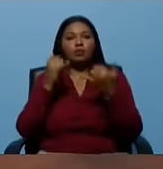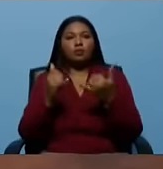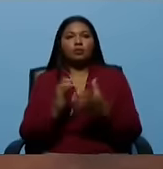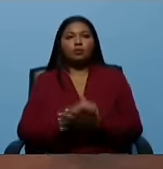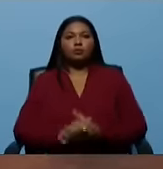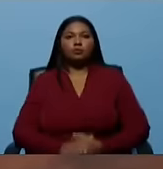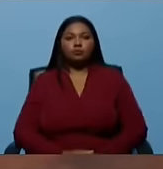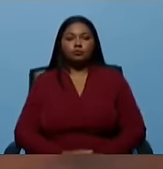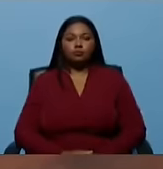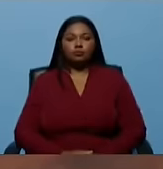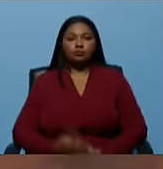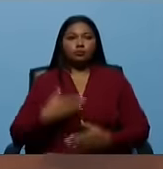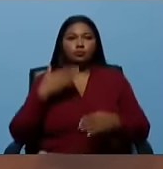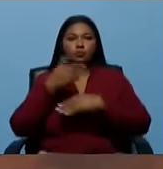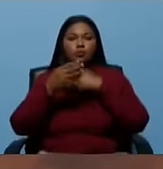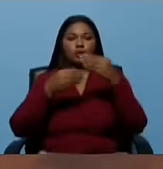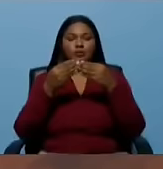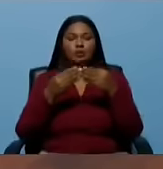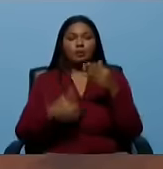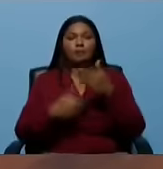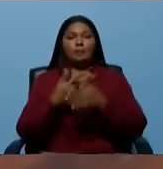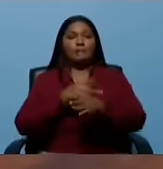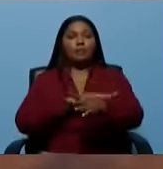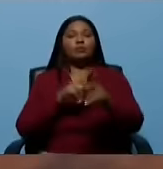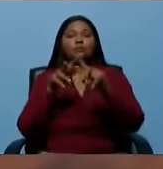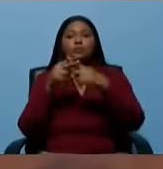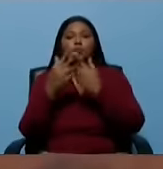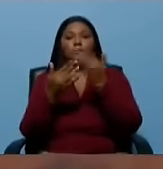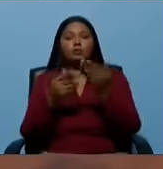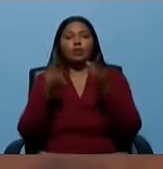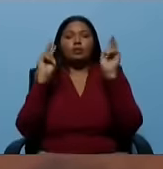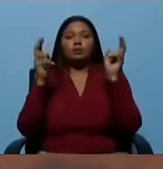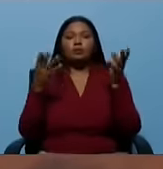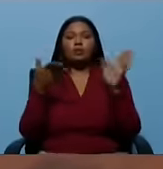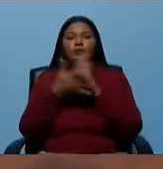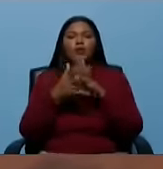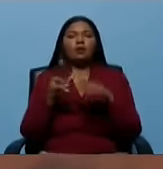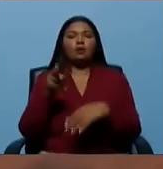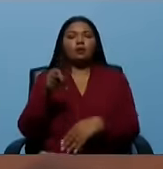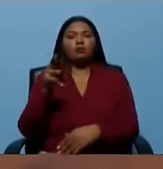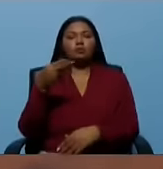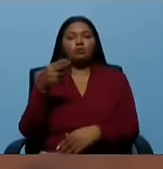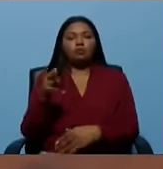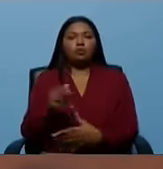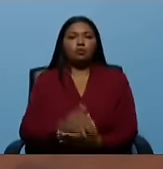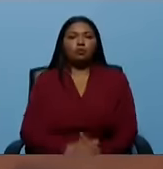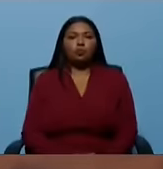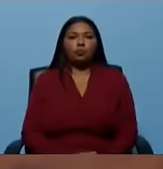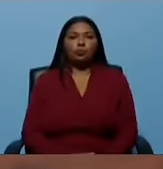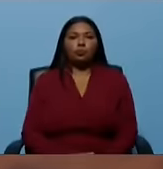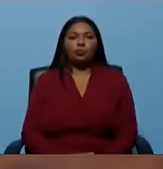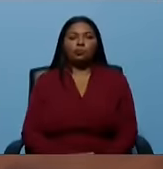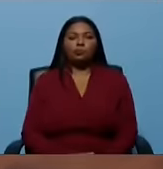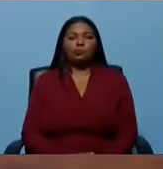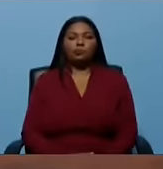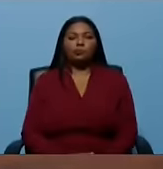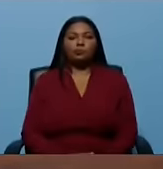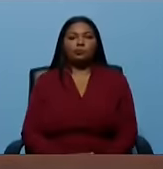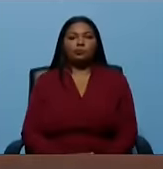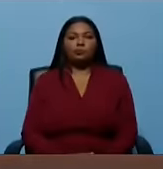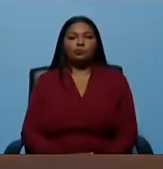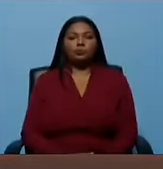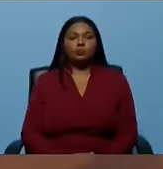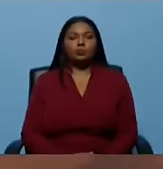hacia Honduras pero esto es más grave Esto va más allá del tema de que sea Honduras tomando en consideración el papel que está jugando ahorita